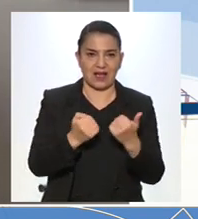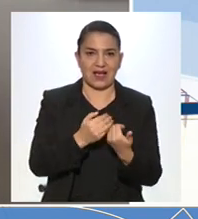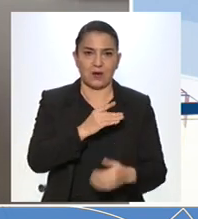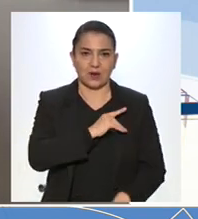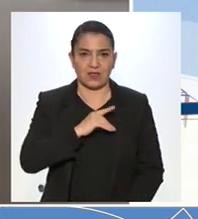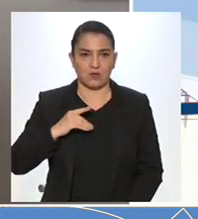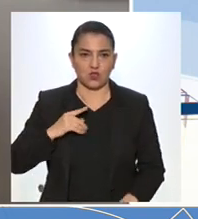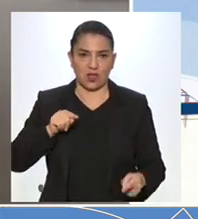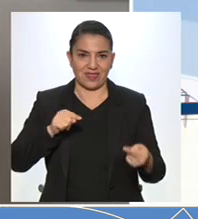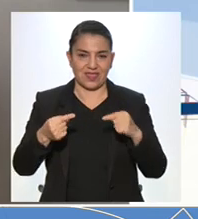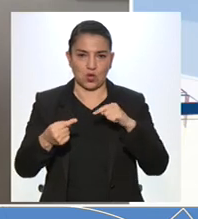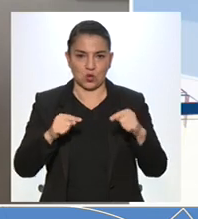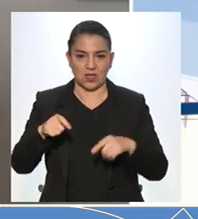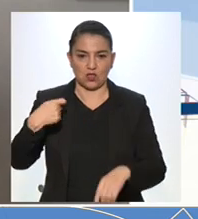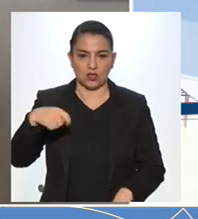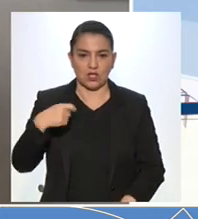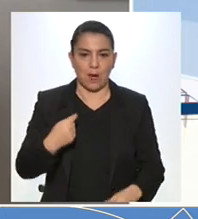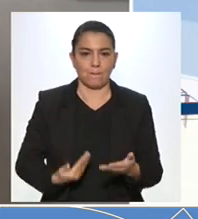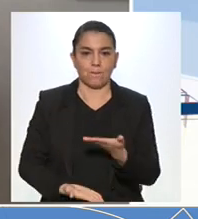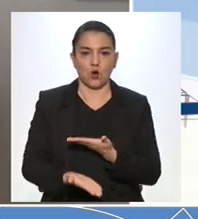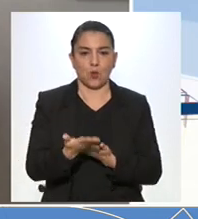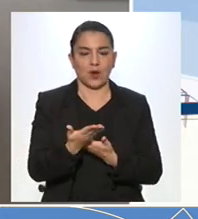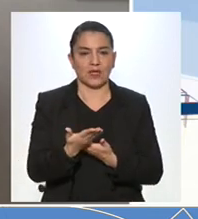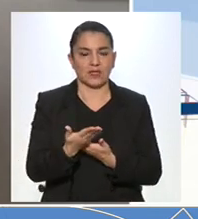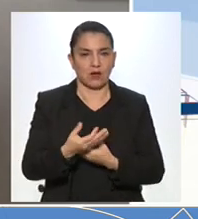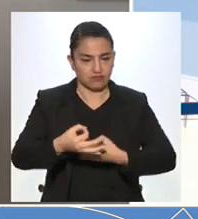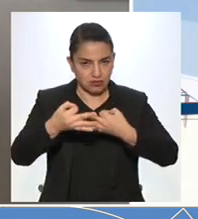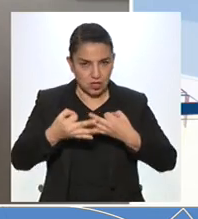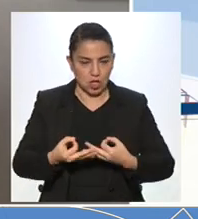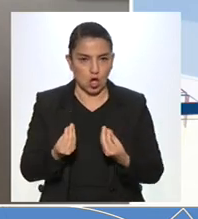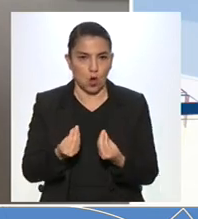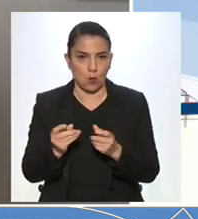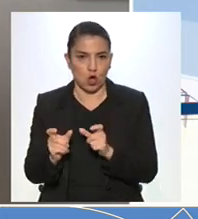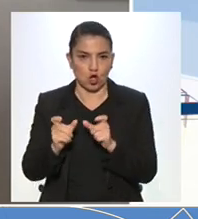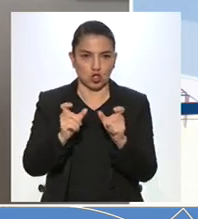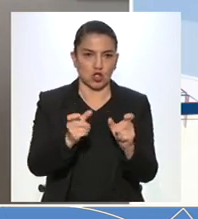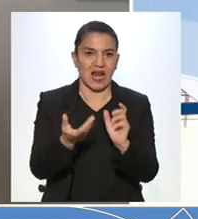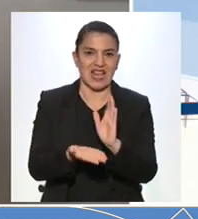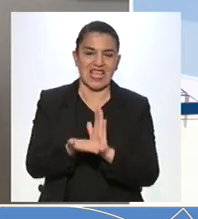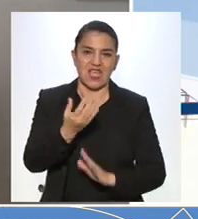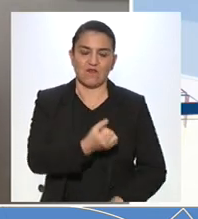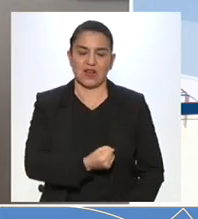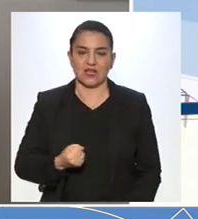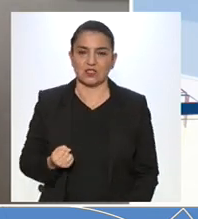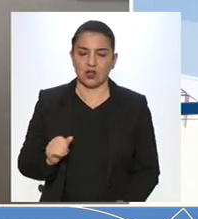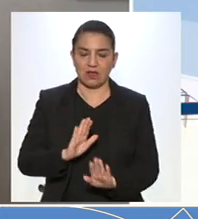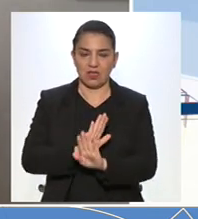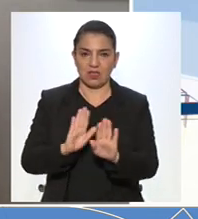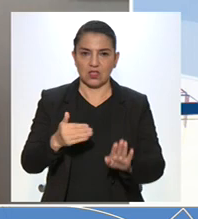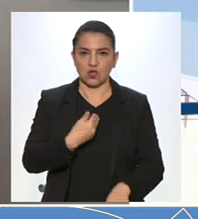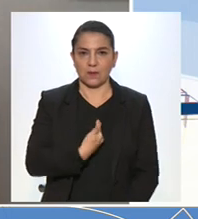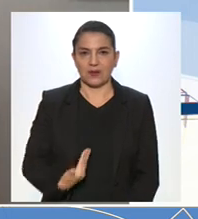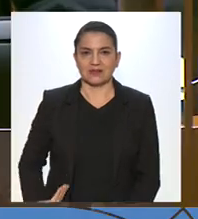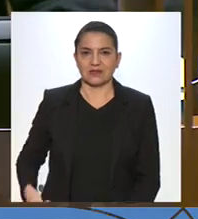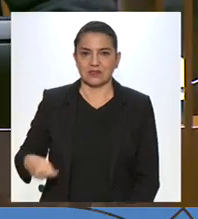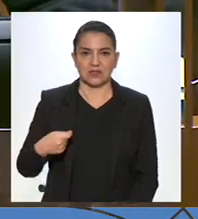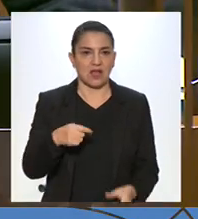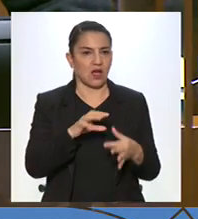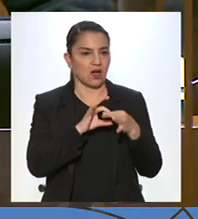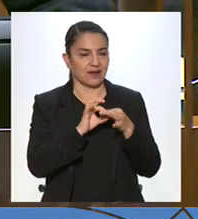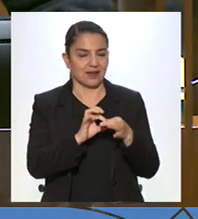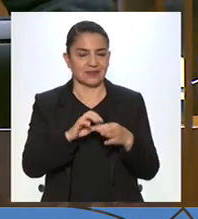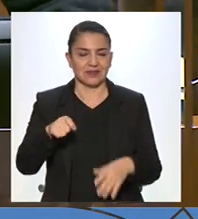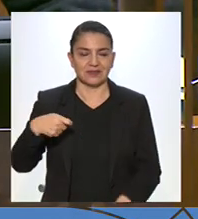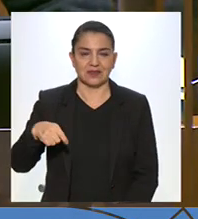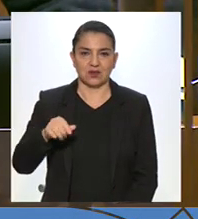hacernos una propuesta concreta de cómo poder controlar de mejor manera la inflación. He dicho, señora Presidenta. Gracias,